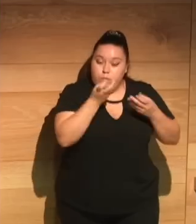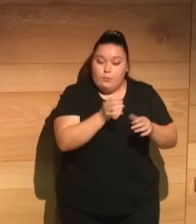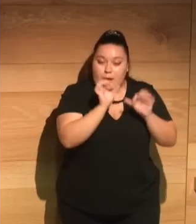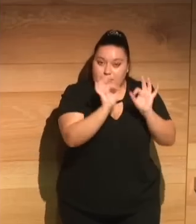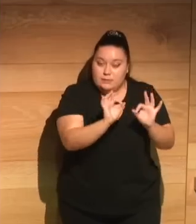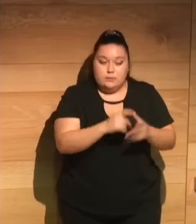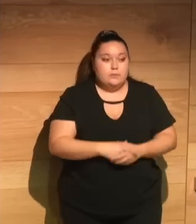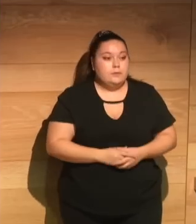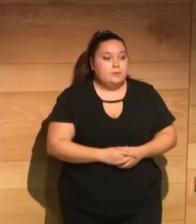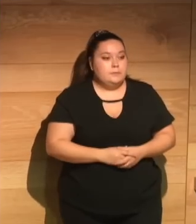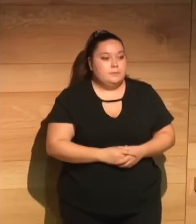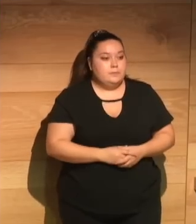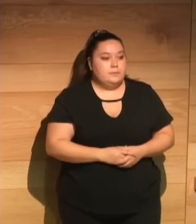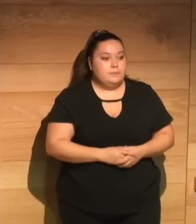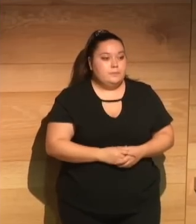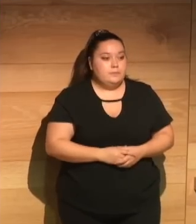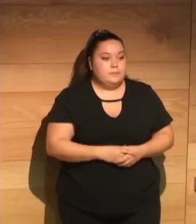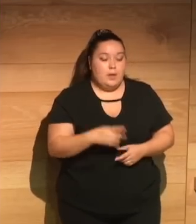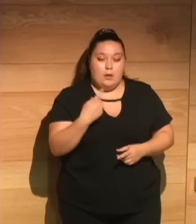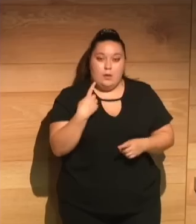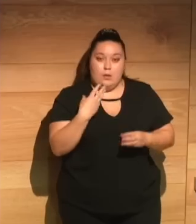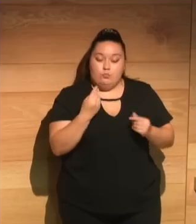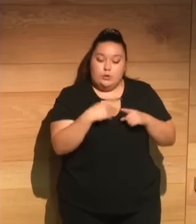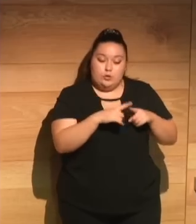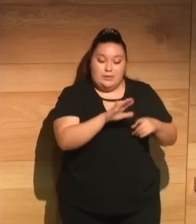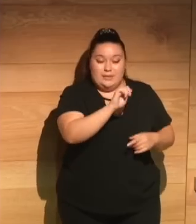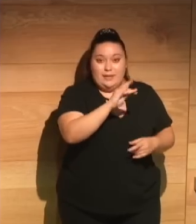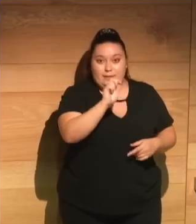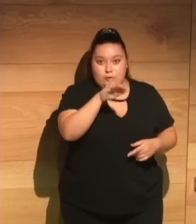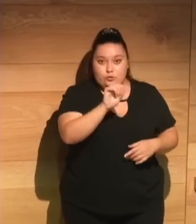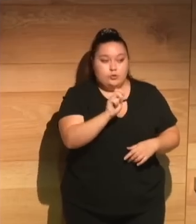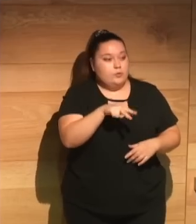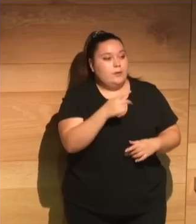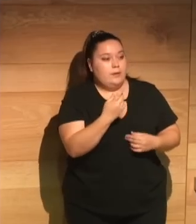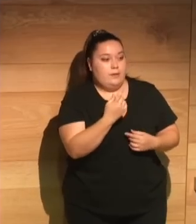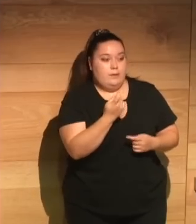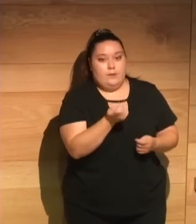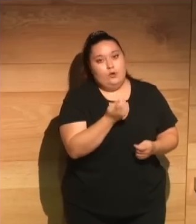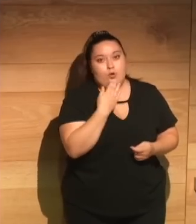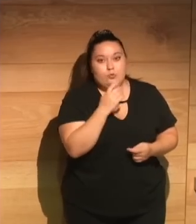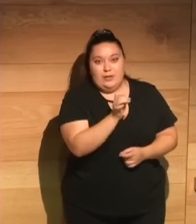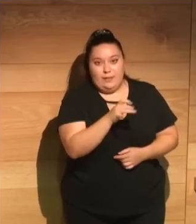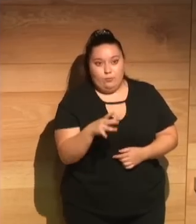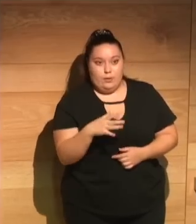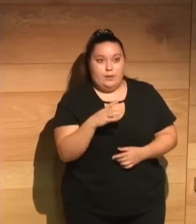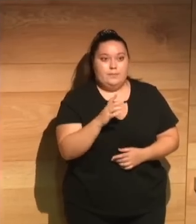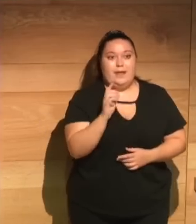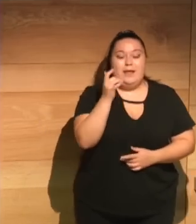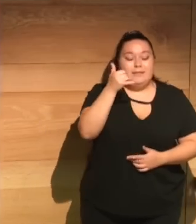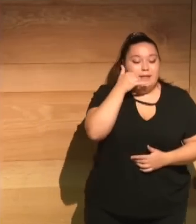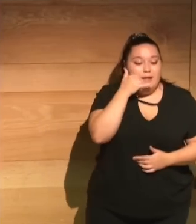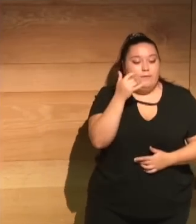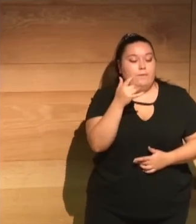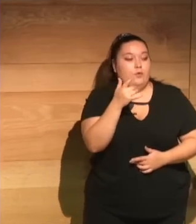encontrar un determinado rendimiento. Y de hecho hay muchas cosas que le debemos a Edison, y no son ni el teléfono, ni la bombilla, ni muchas cosas que se